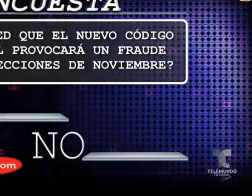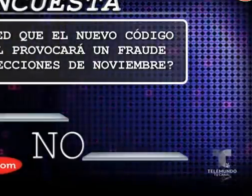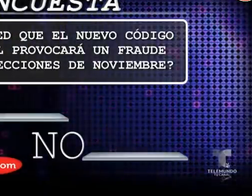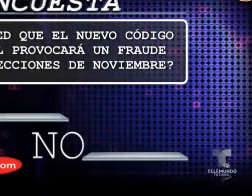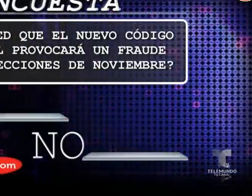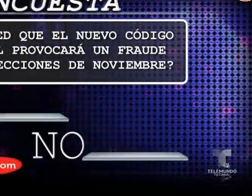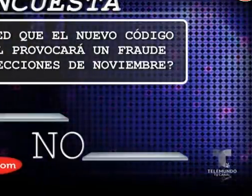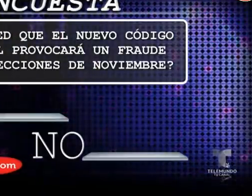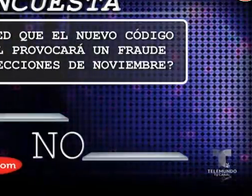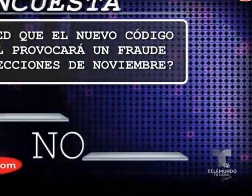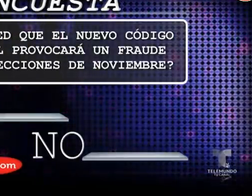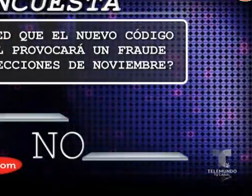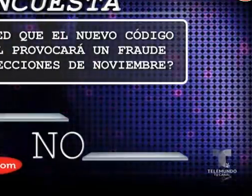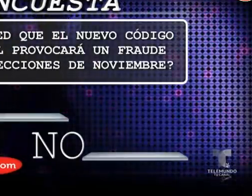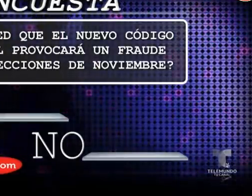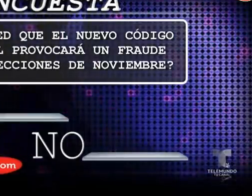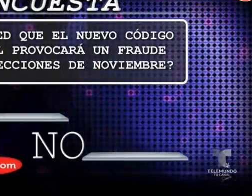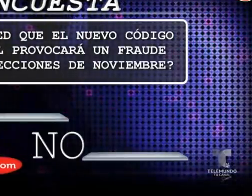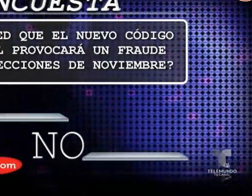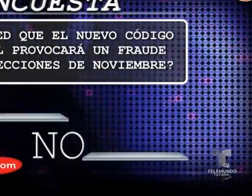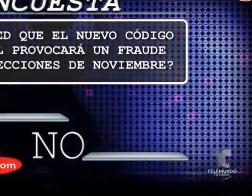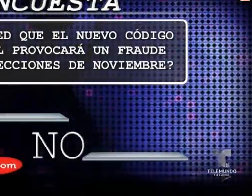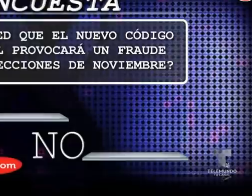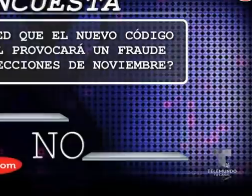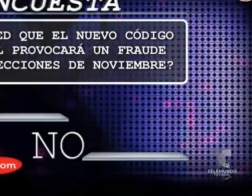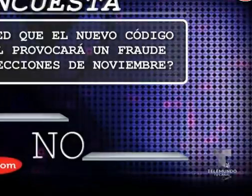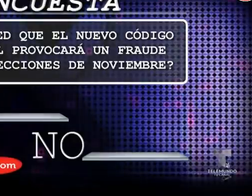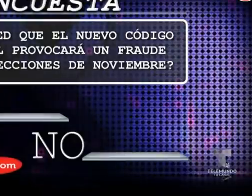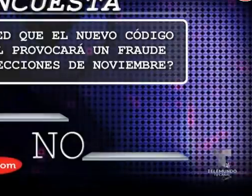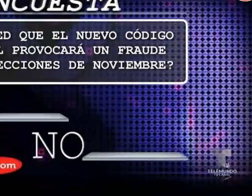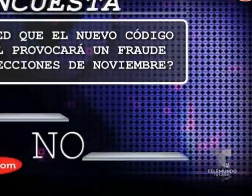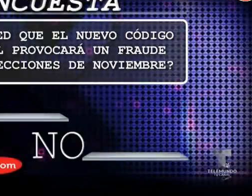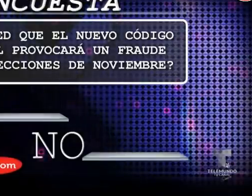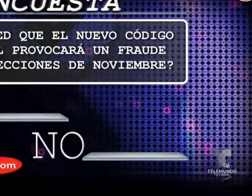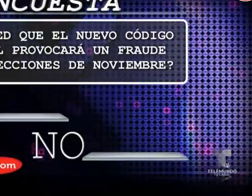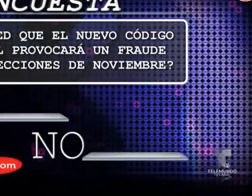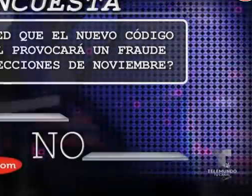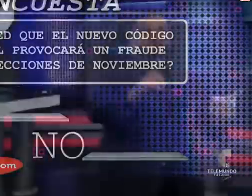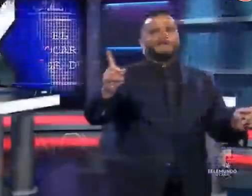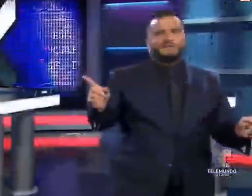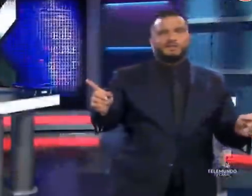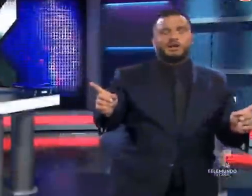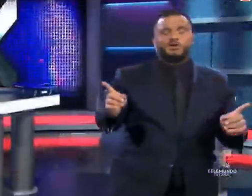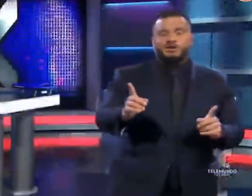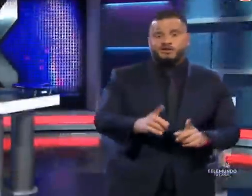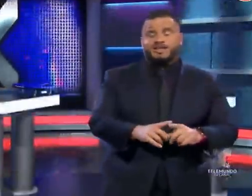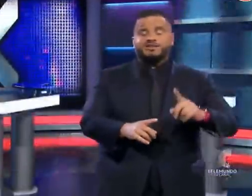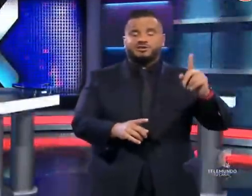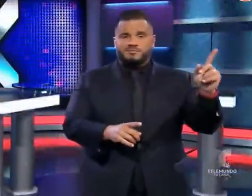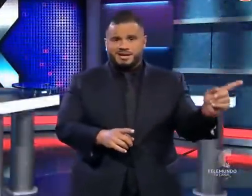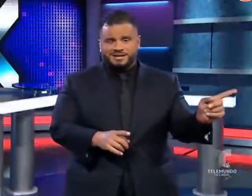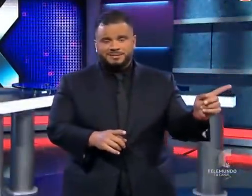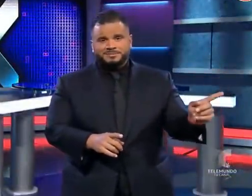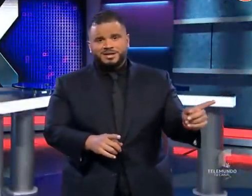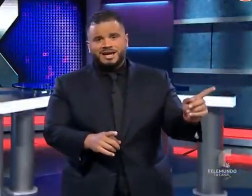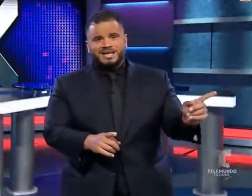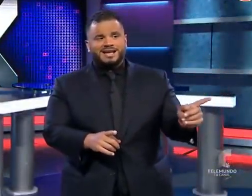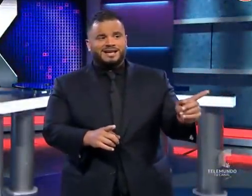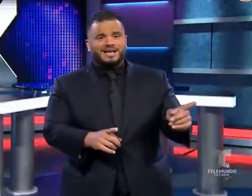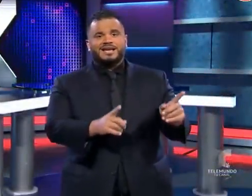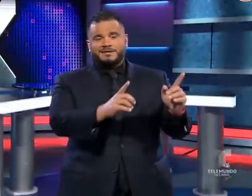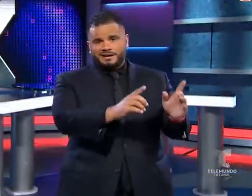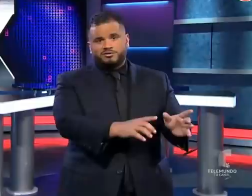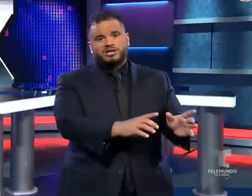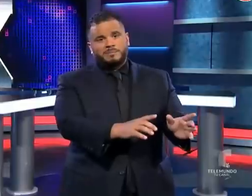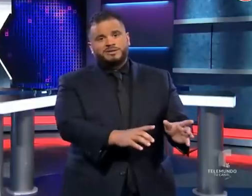algo importante de las pensiones también. Ricky Rosselló había dicho que había que eliminar el bono Navidad y después estaba defendiéndolo. La gobernadora había dicho también que